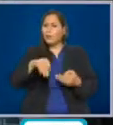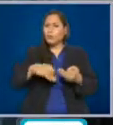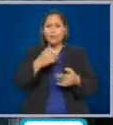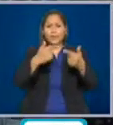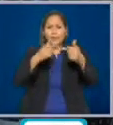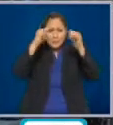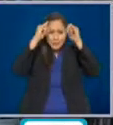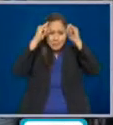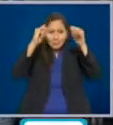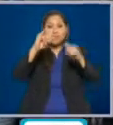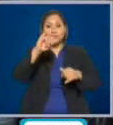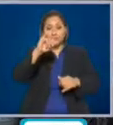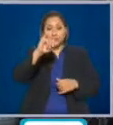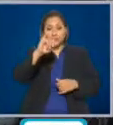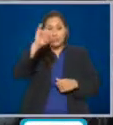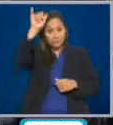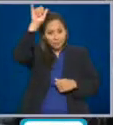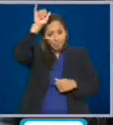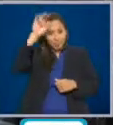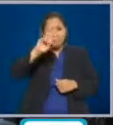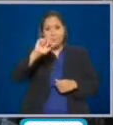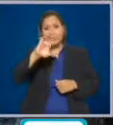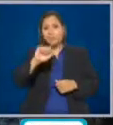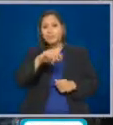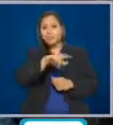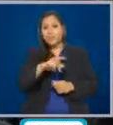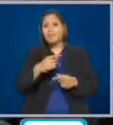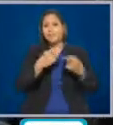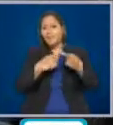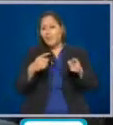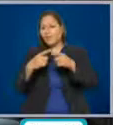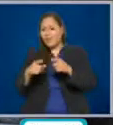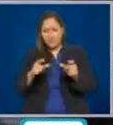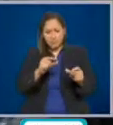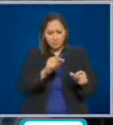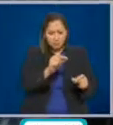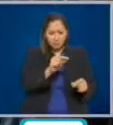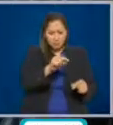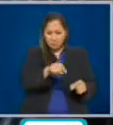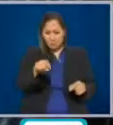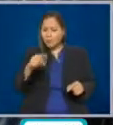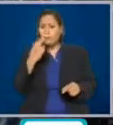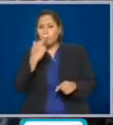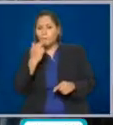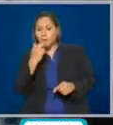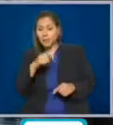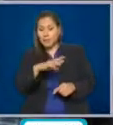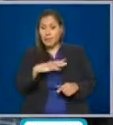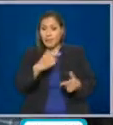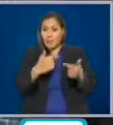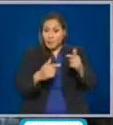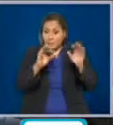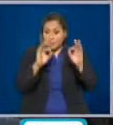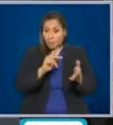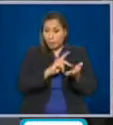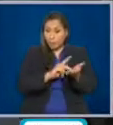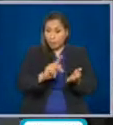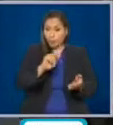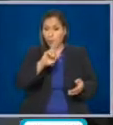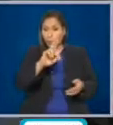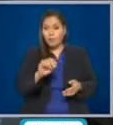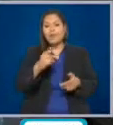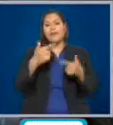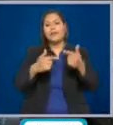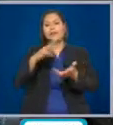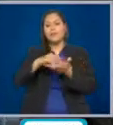Sí, son 3 productos y más variedades que más se van a presentar en nuestra exposición No, dulce. usted no es de esos que dice, es de leche pura y sacan su leche en polvo y